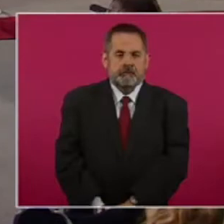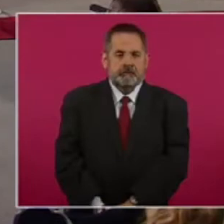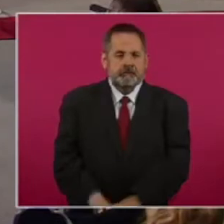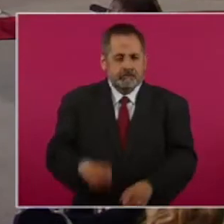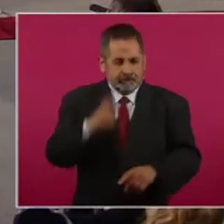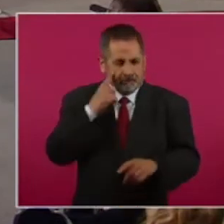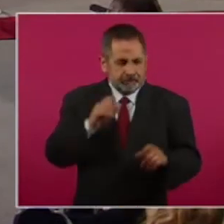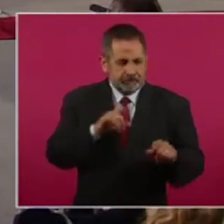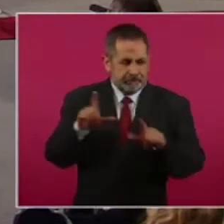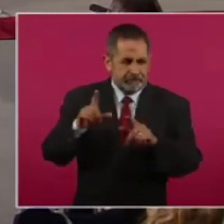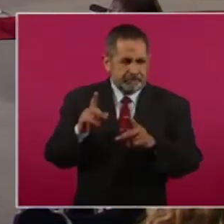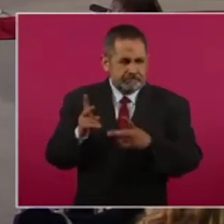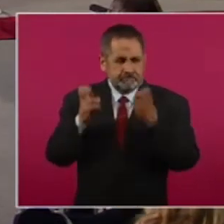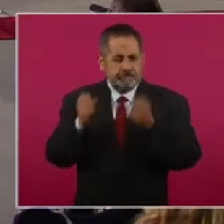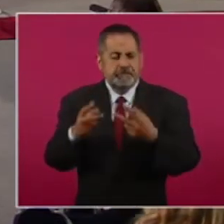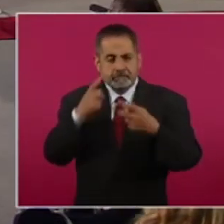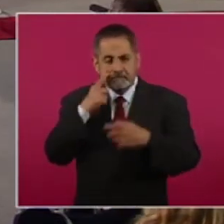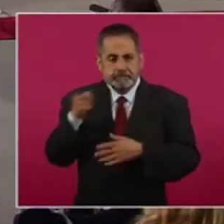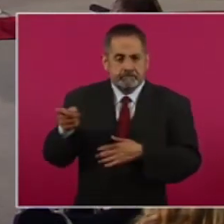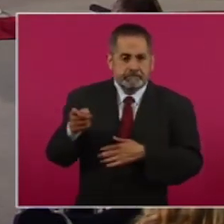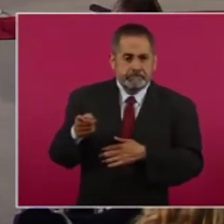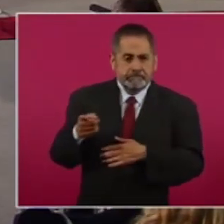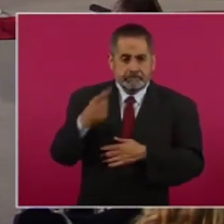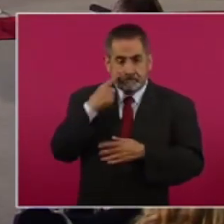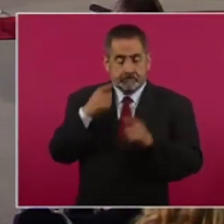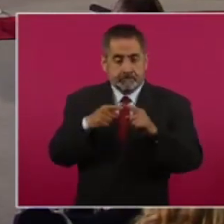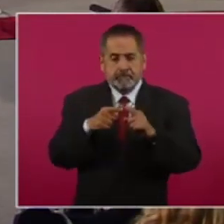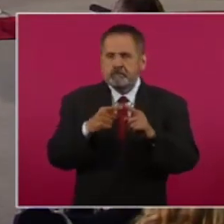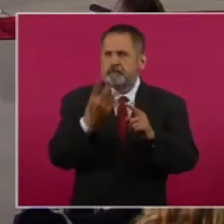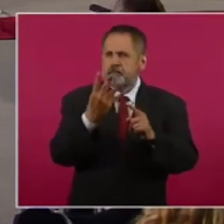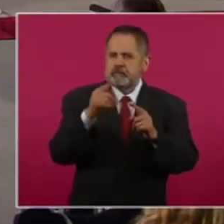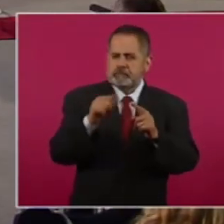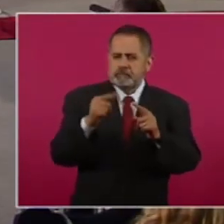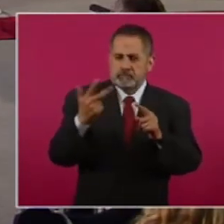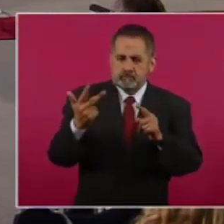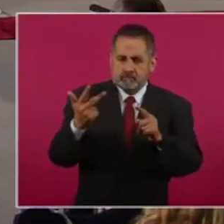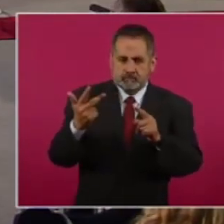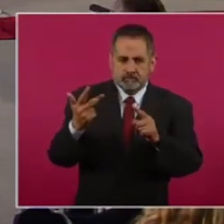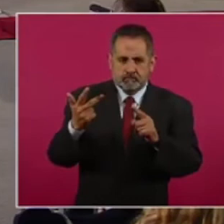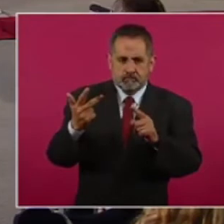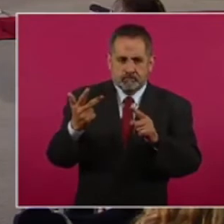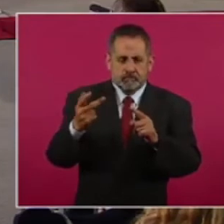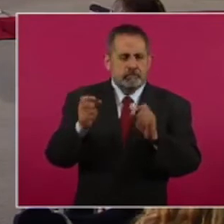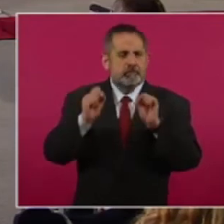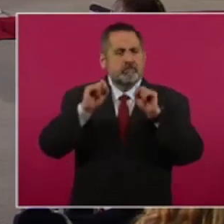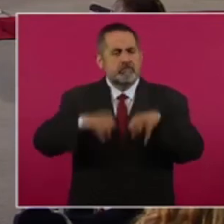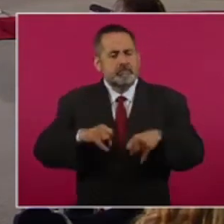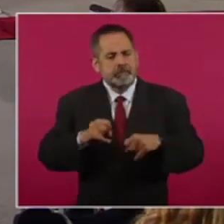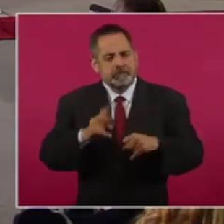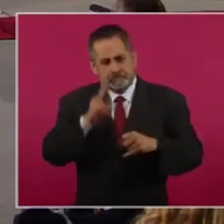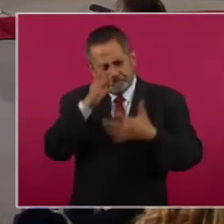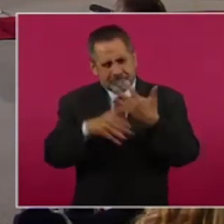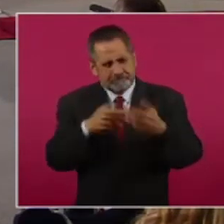Lo tienes separado. A ver, pero aquí era, es 4.8. A ver, sin violencia.